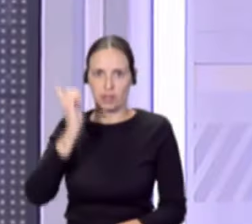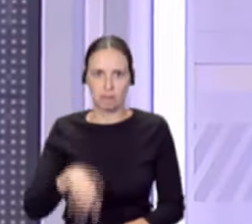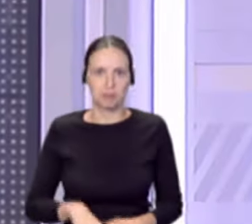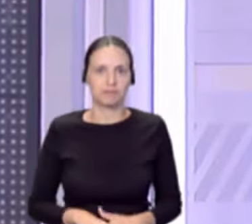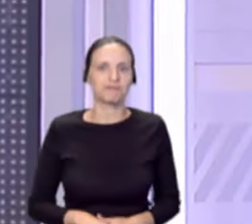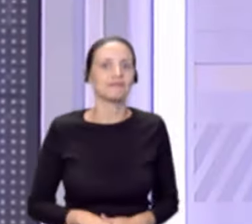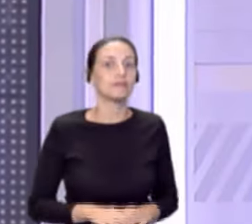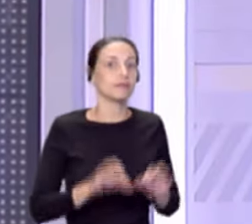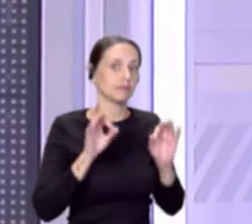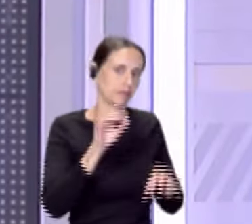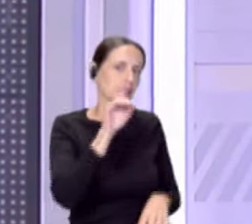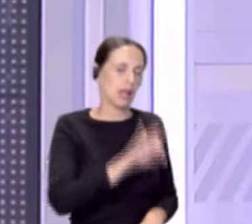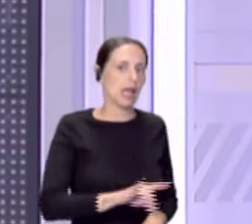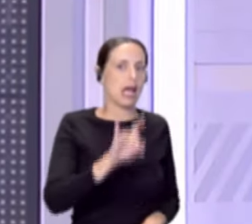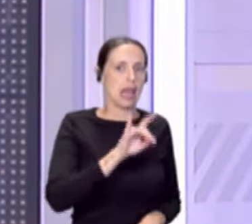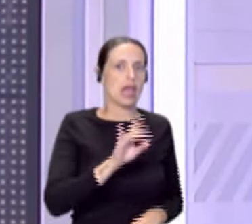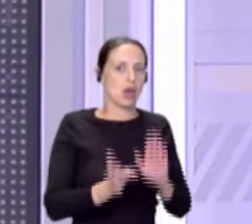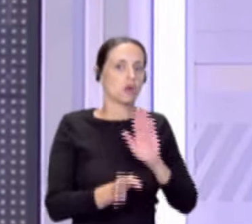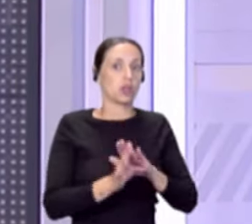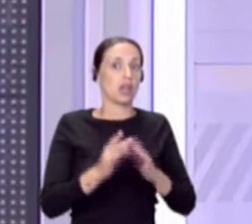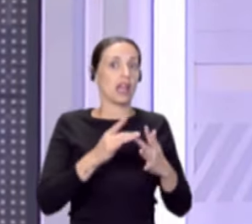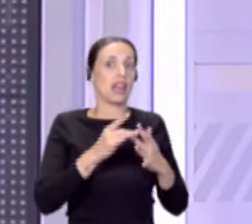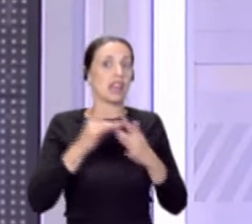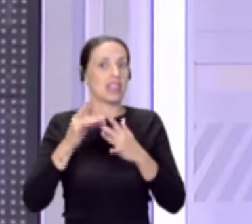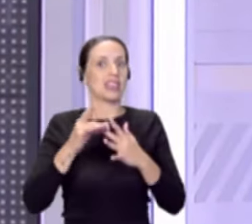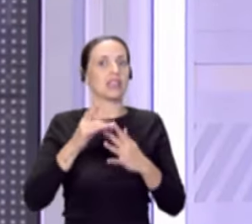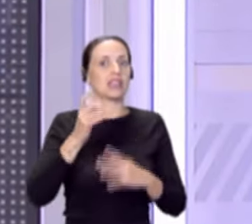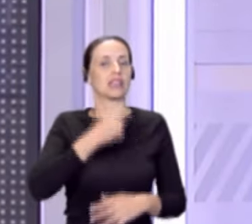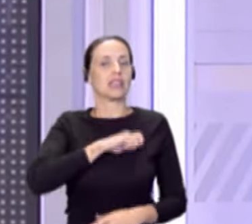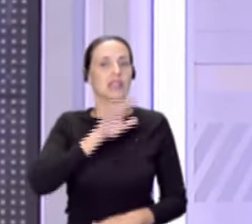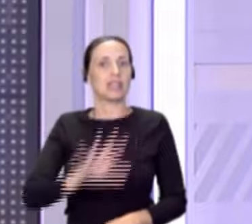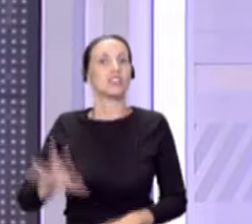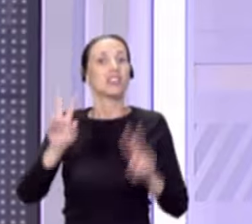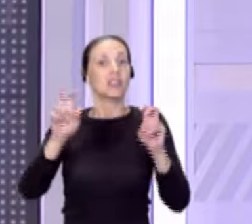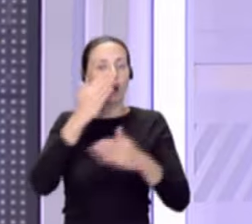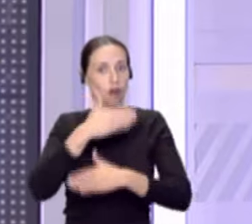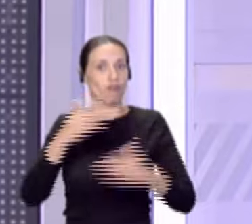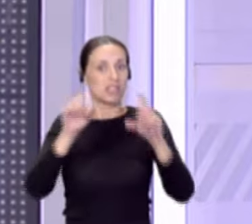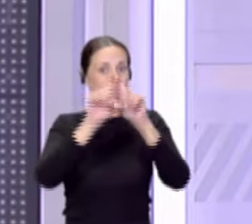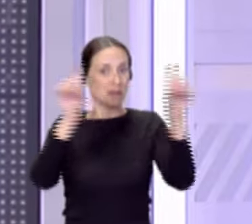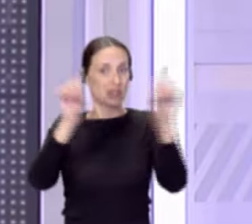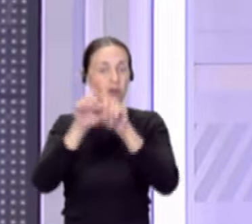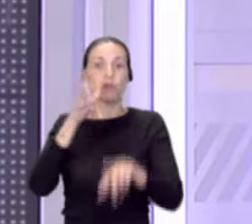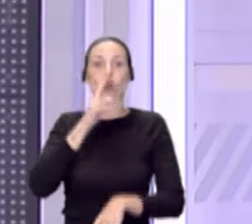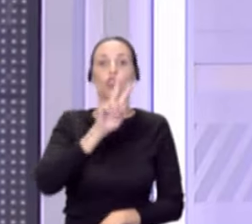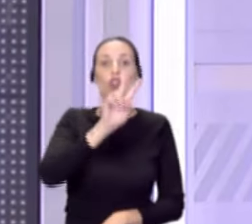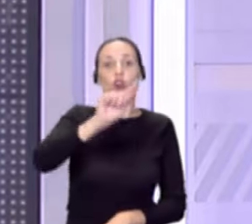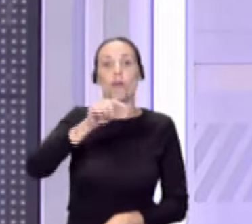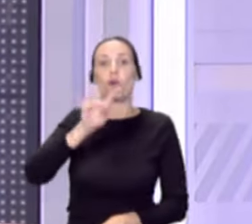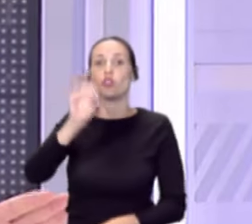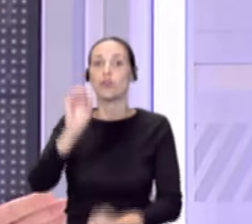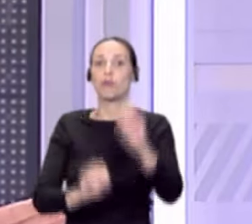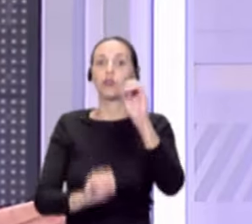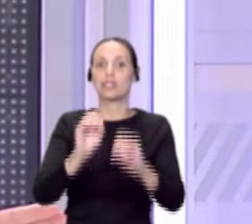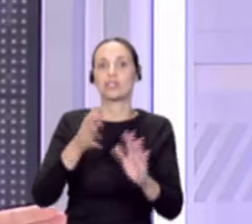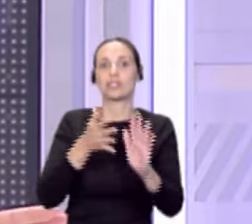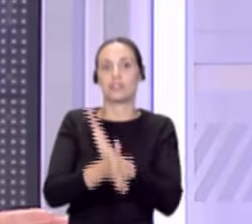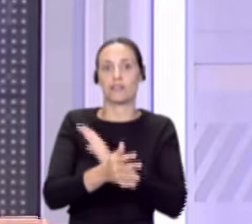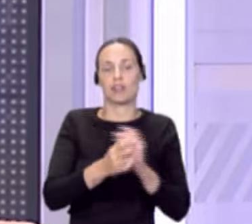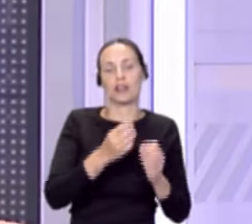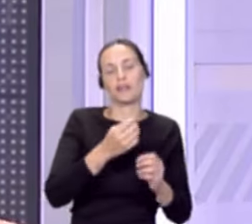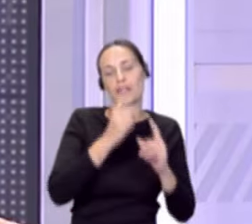Y mientras tanto, Canarias se coloca como líder nacional en el índice de la confianza empresarial con un 2,4% en el cuarto trimestre